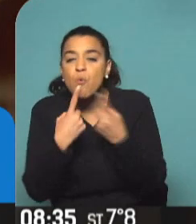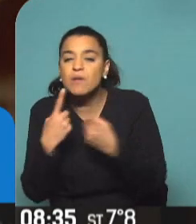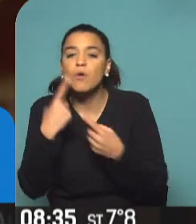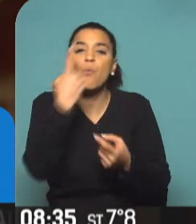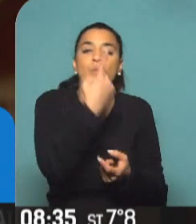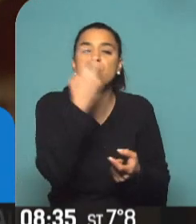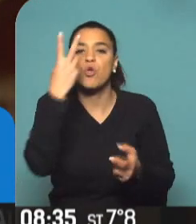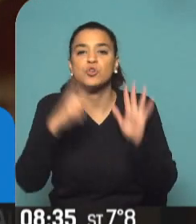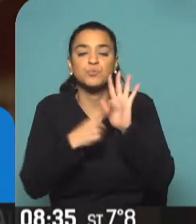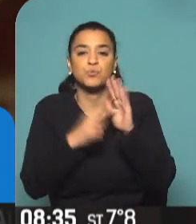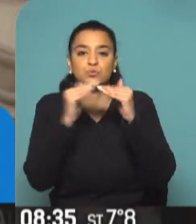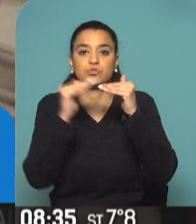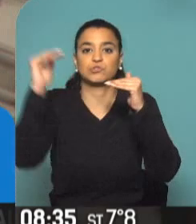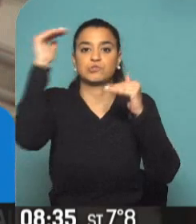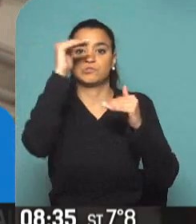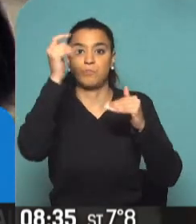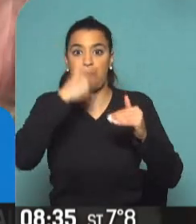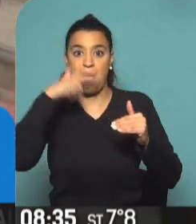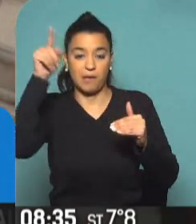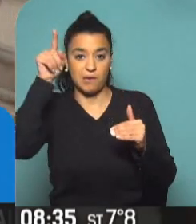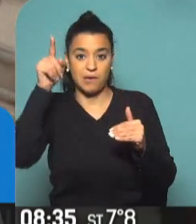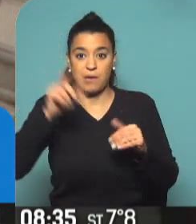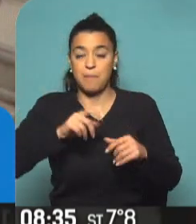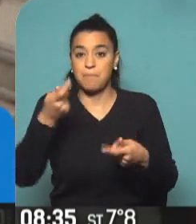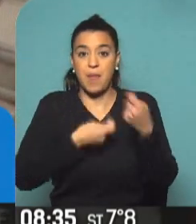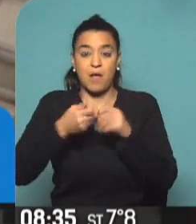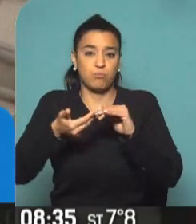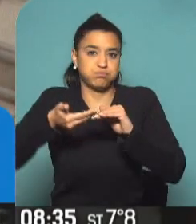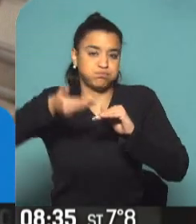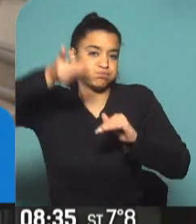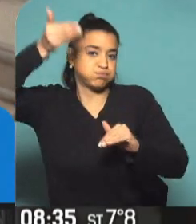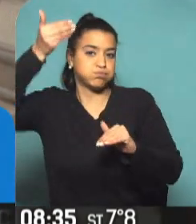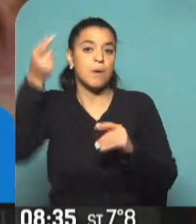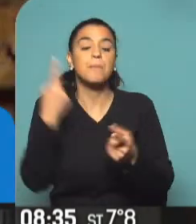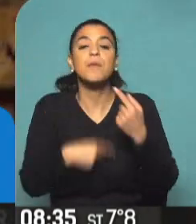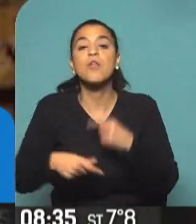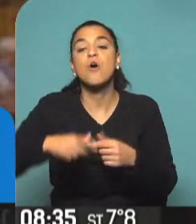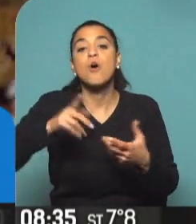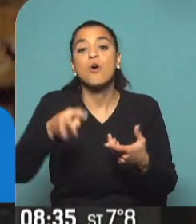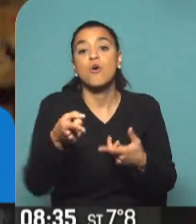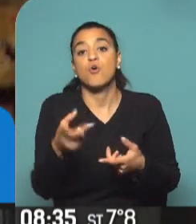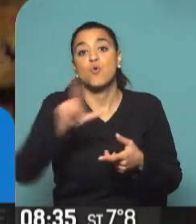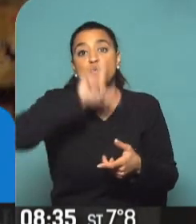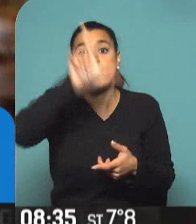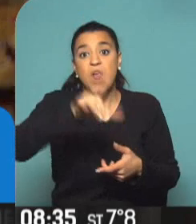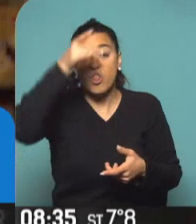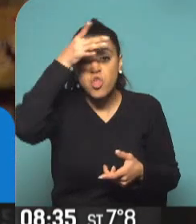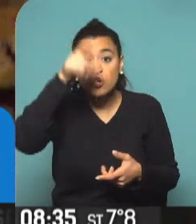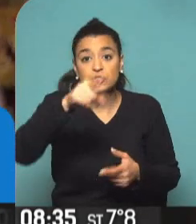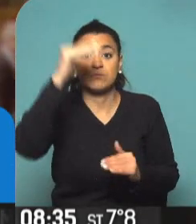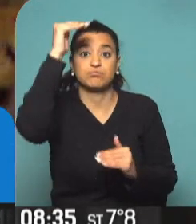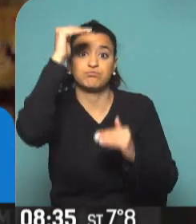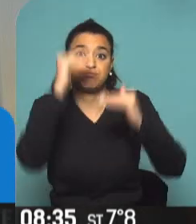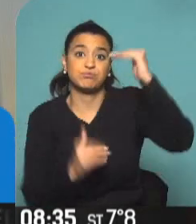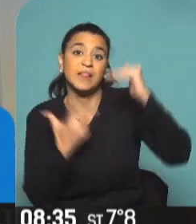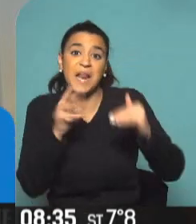1 o 2 puntos arriba del oficialismo y el mercado pum se fue para arriba. Y lo demostró el lunes 12 cuando produjo esa devaluación